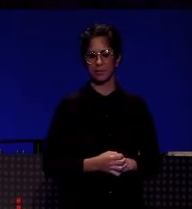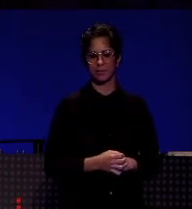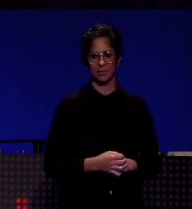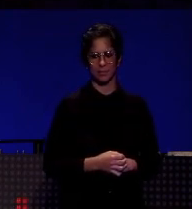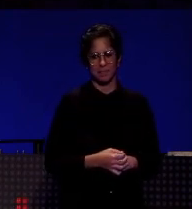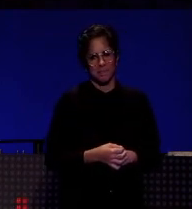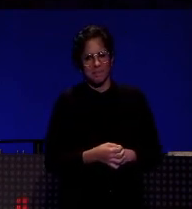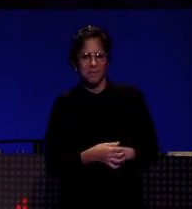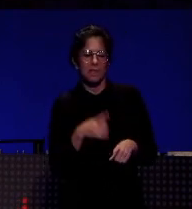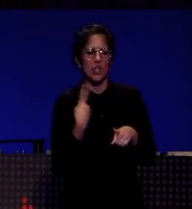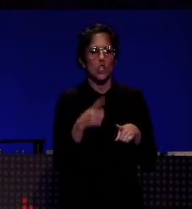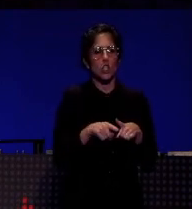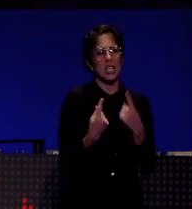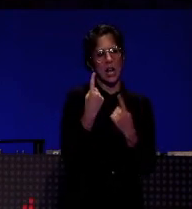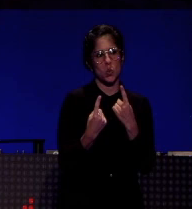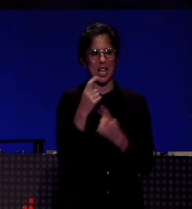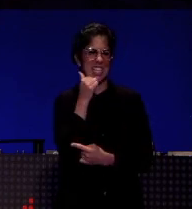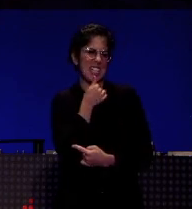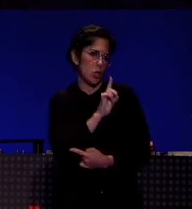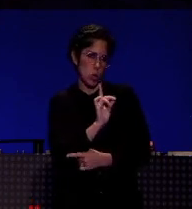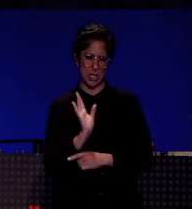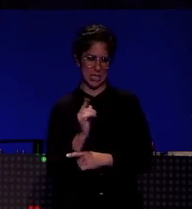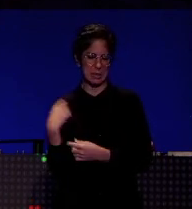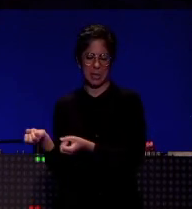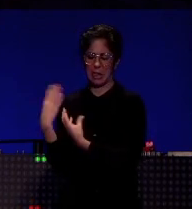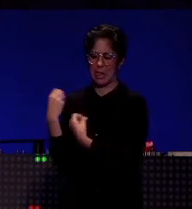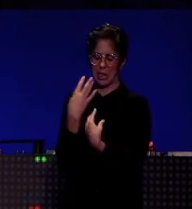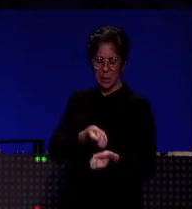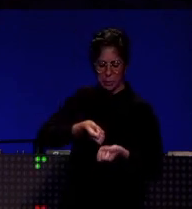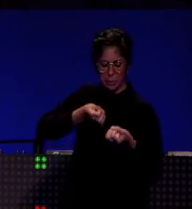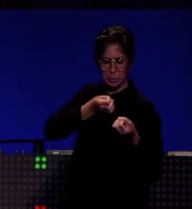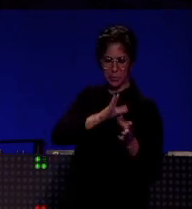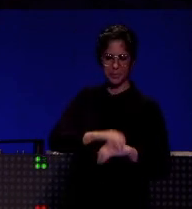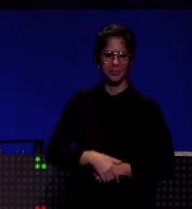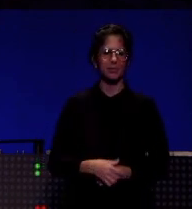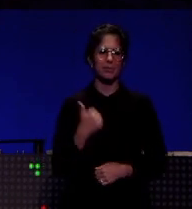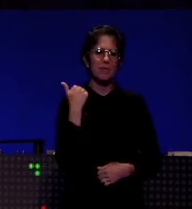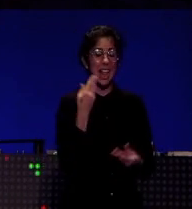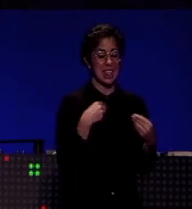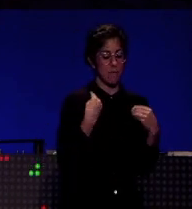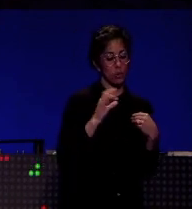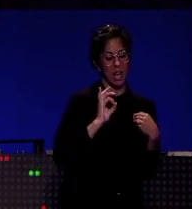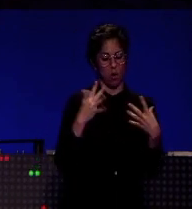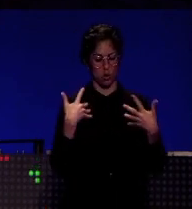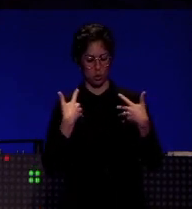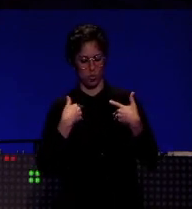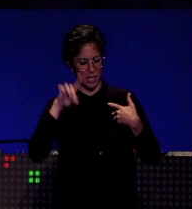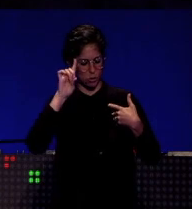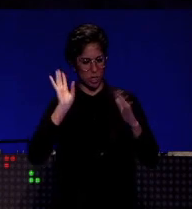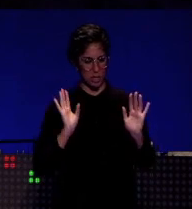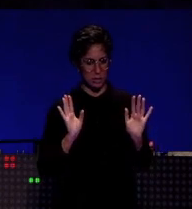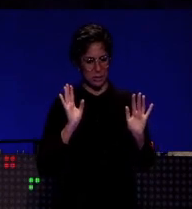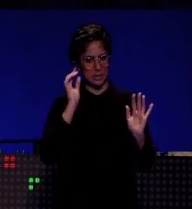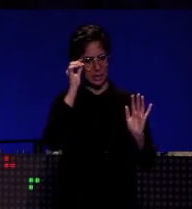cosas confesables una no sé si disfruta o padece de y lo dejo ahí y lo